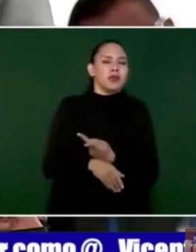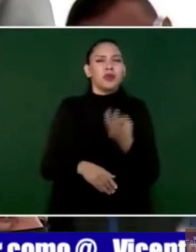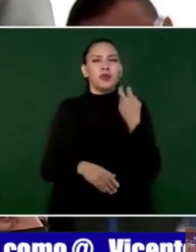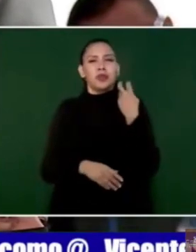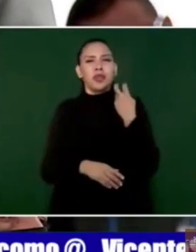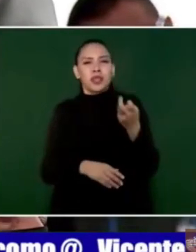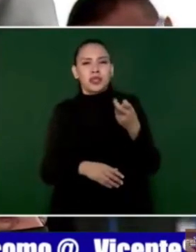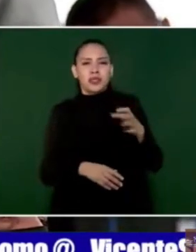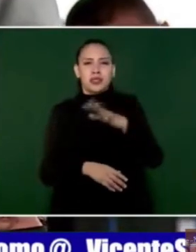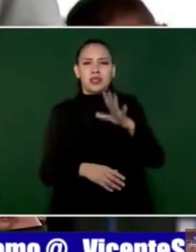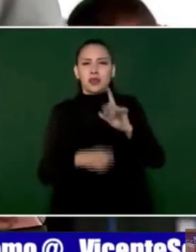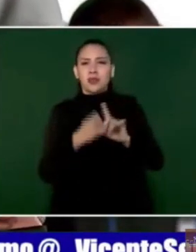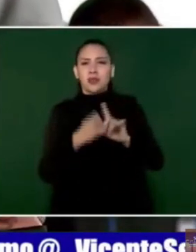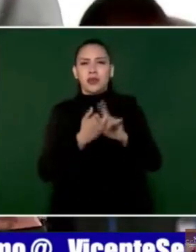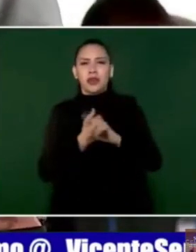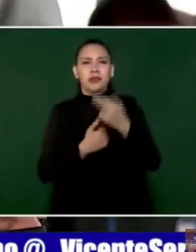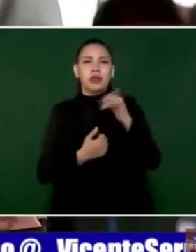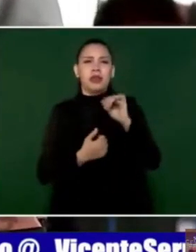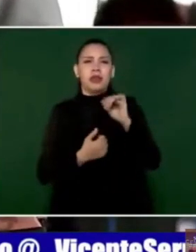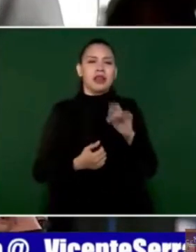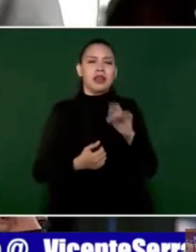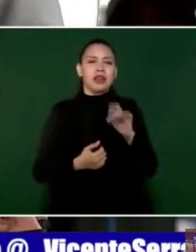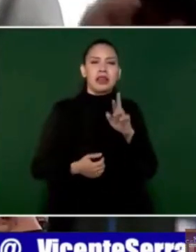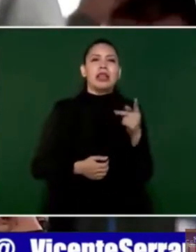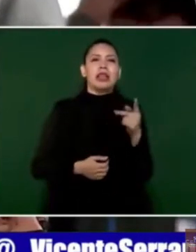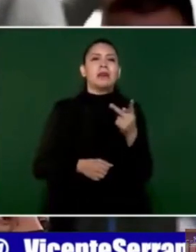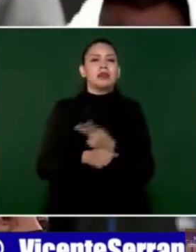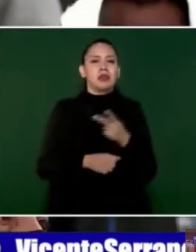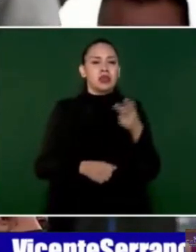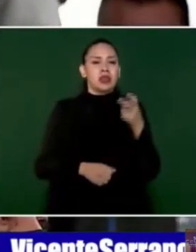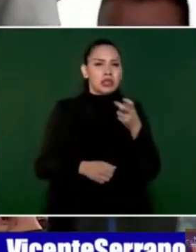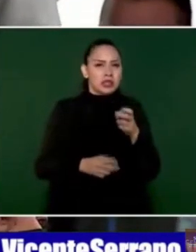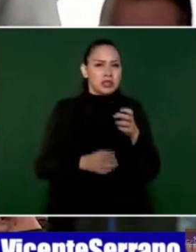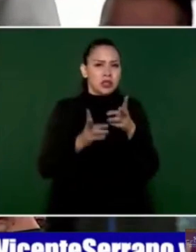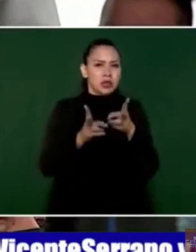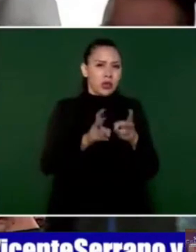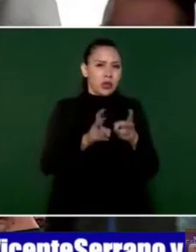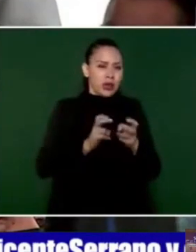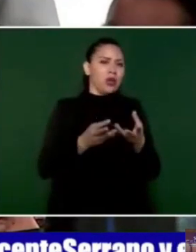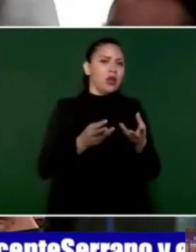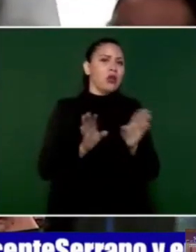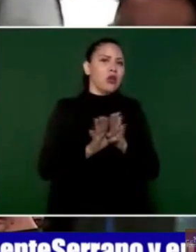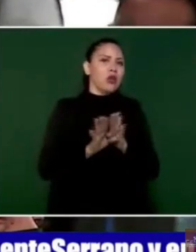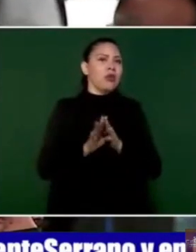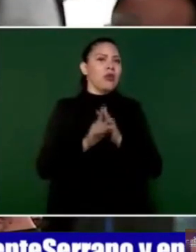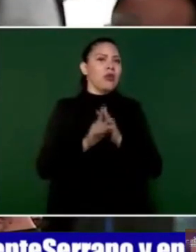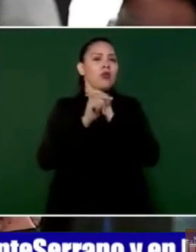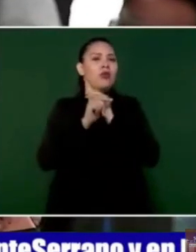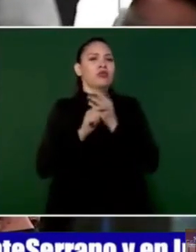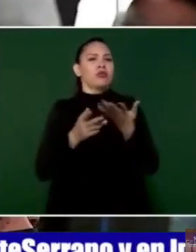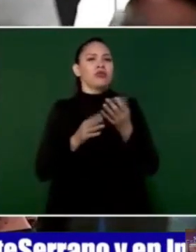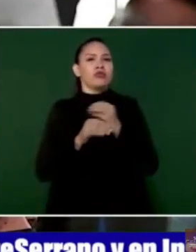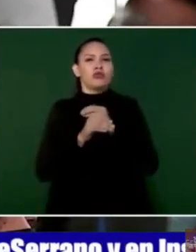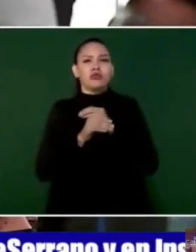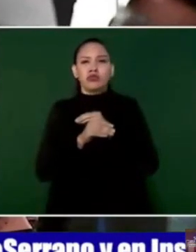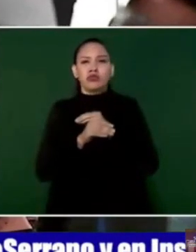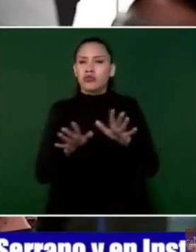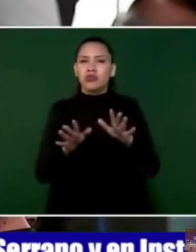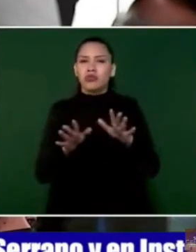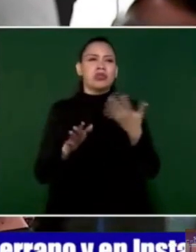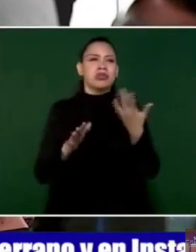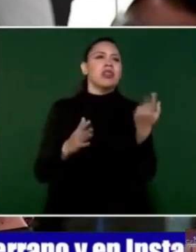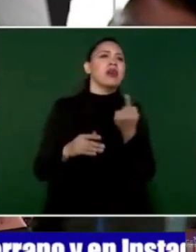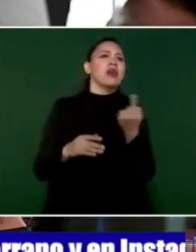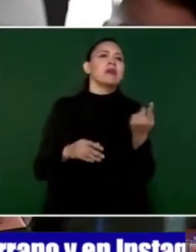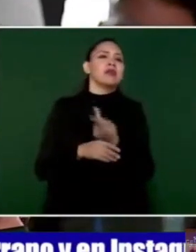el presidente ya los ve venir, Toño, ya los ve venir desde 10 pueblos antes, ¿no? Y por eso